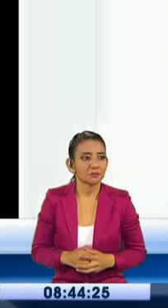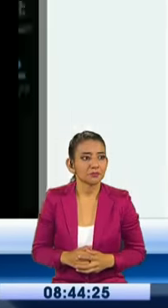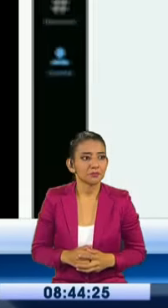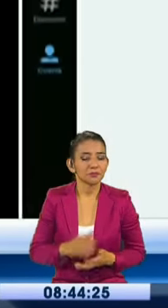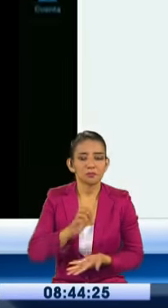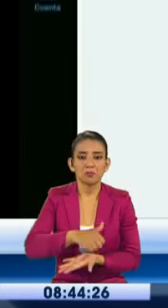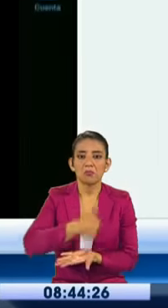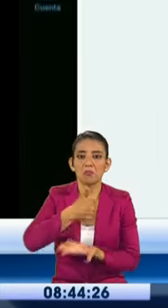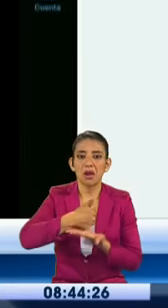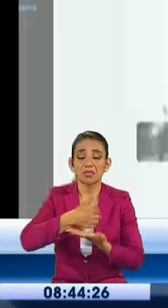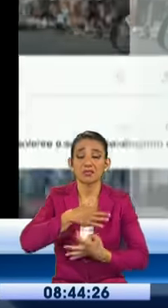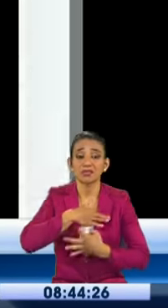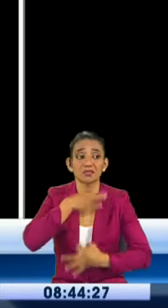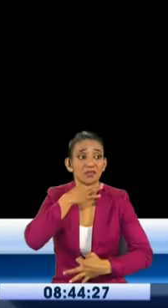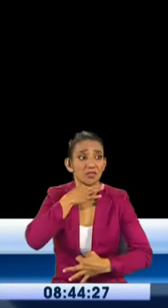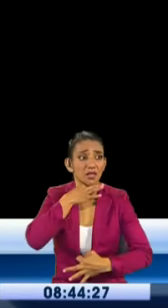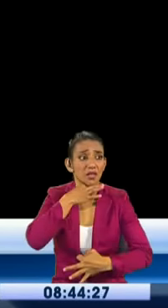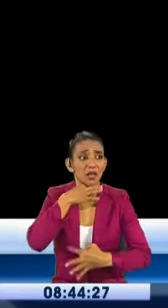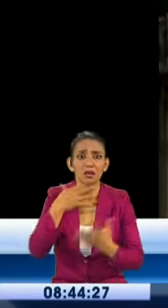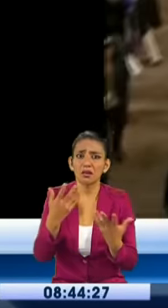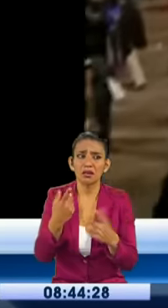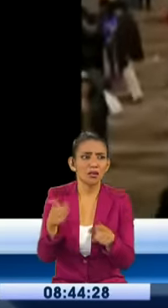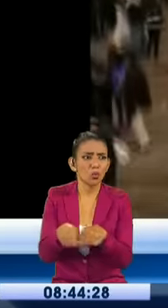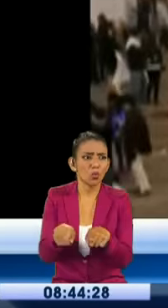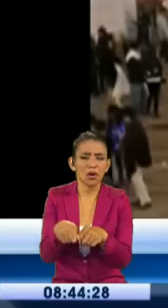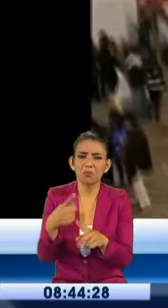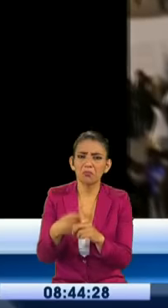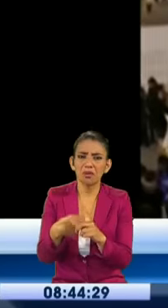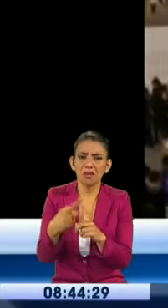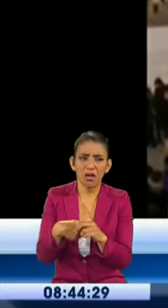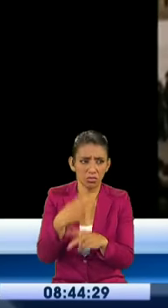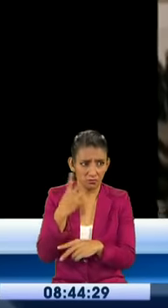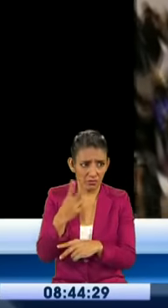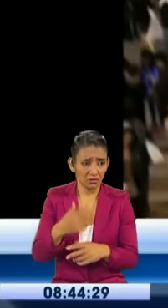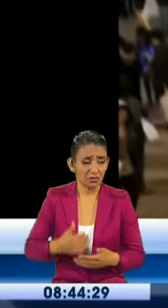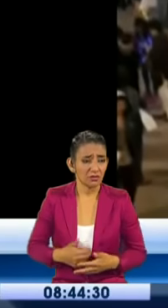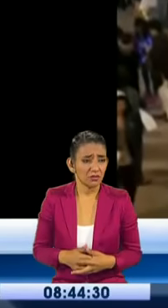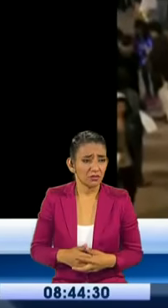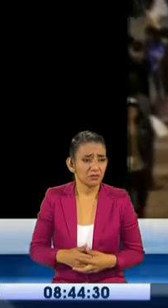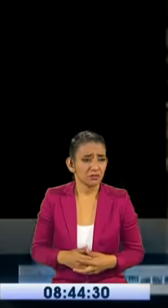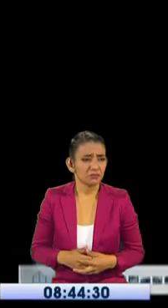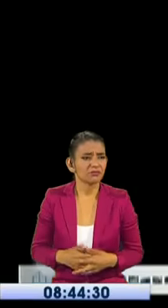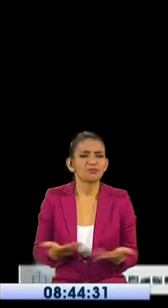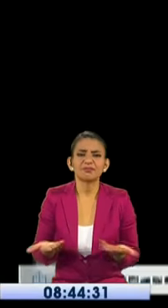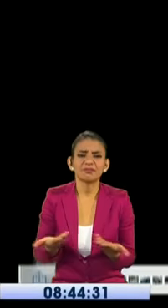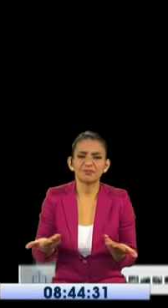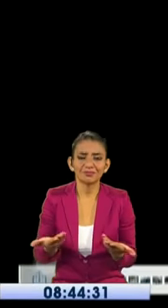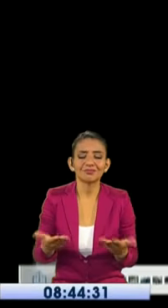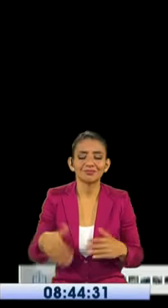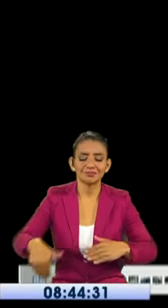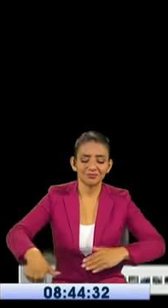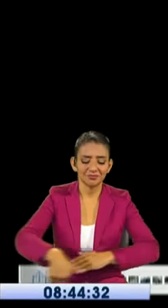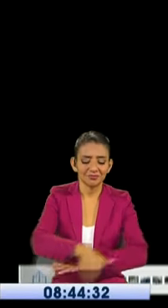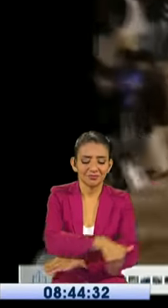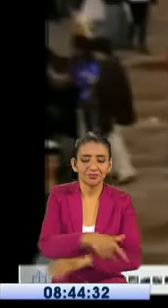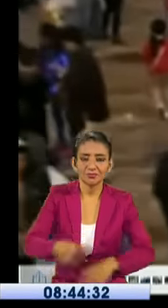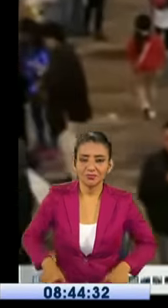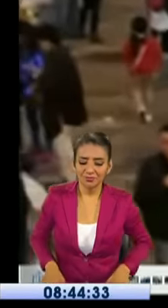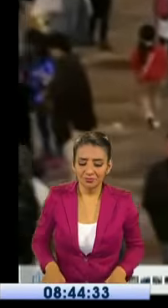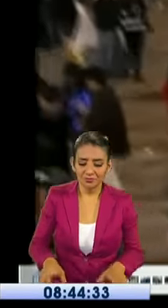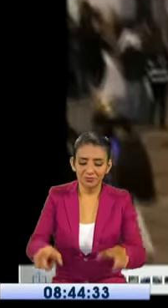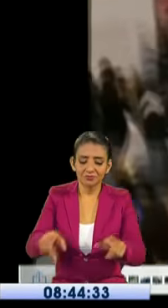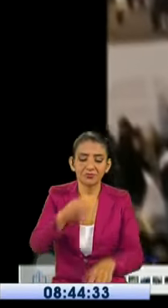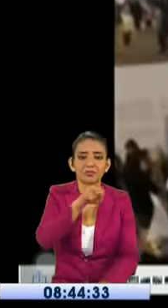cívicas y pasajes convertidos en mercados. Adivinen dónde es esto, ¿ah? ¡Qué bárbaro! Esto es el Boulevard de las Naciones Unidas.